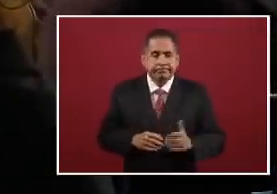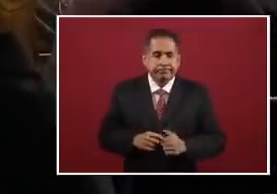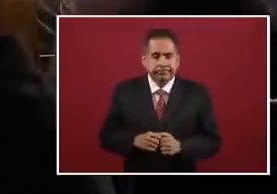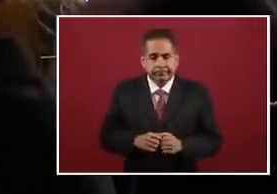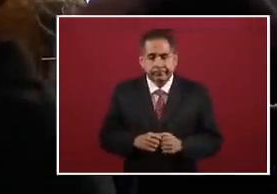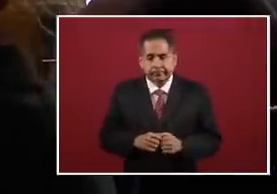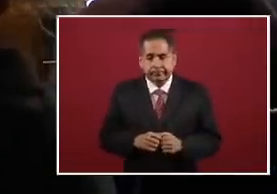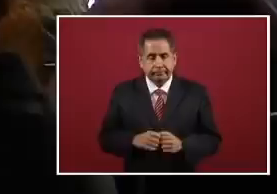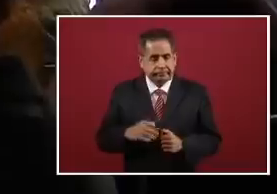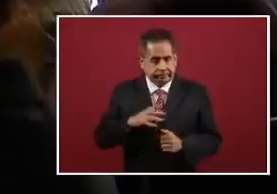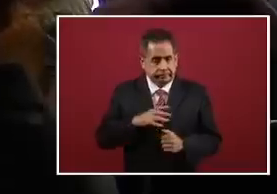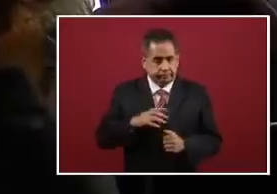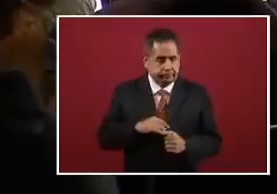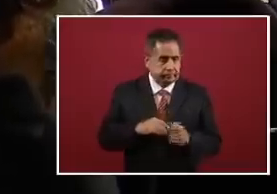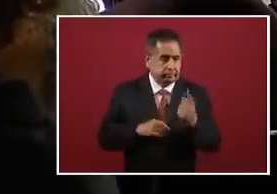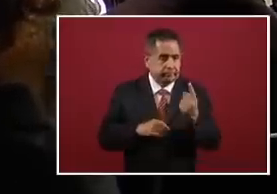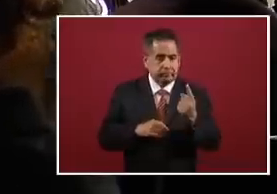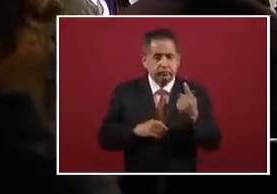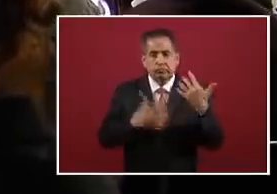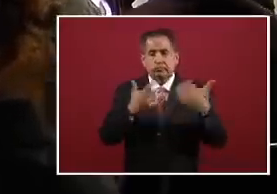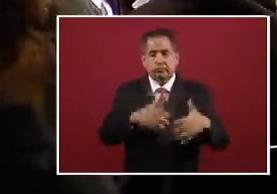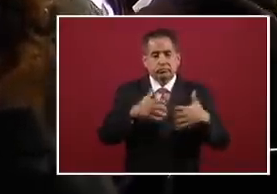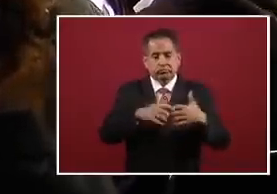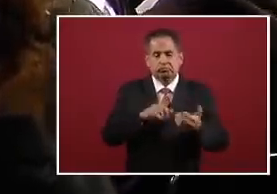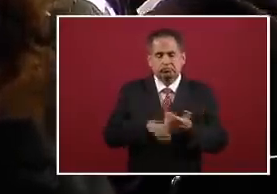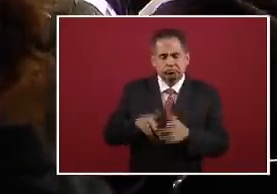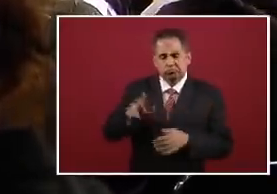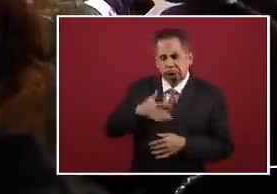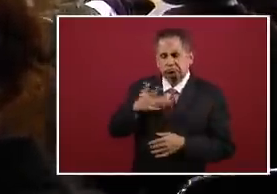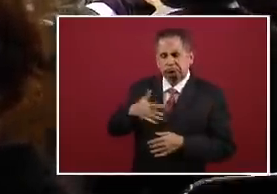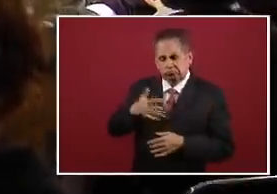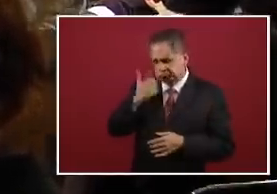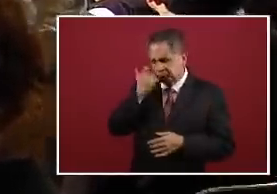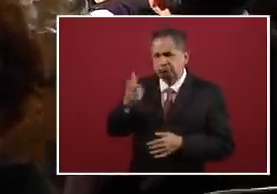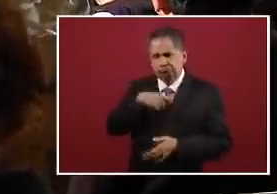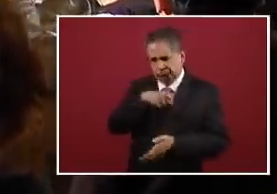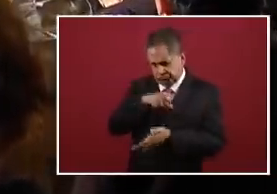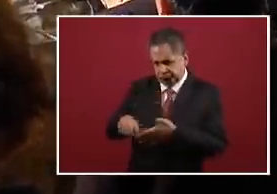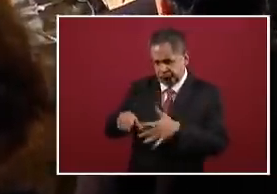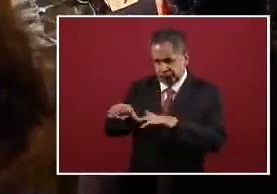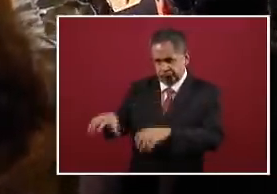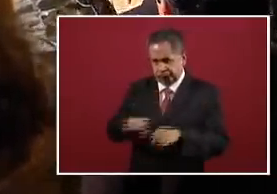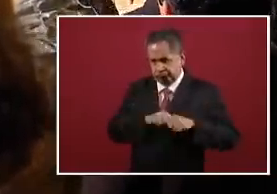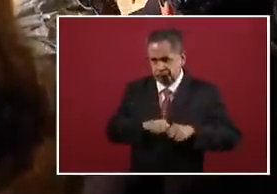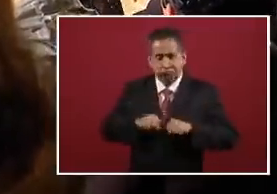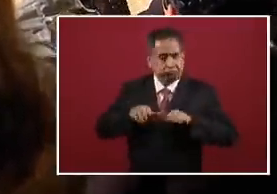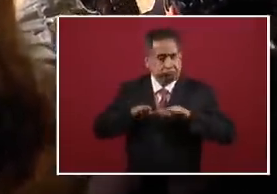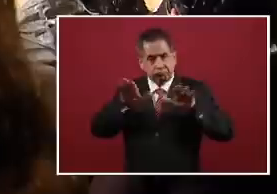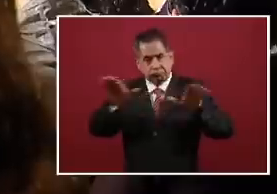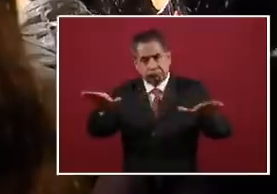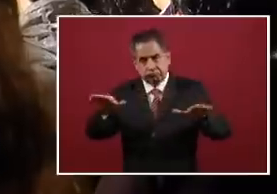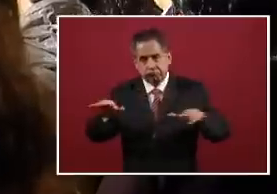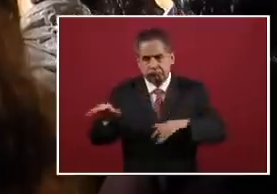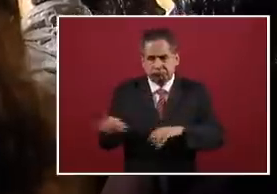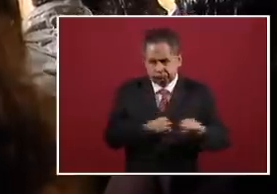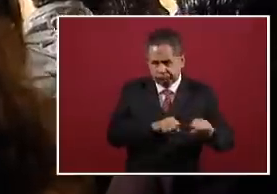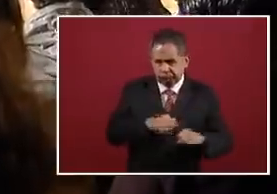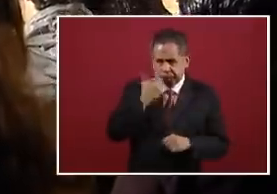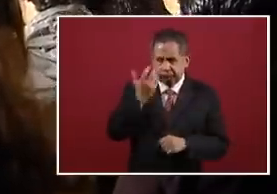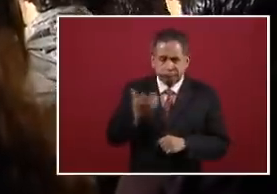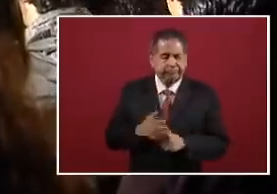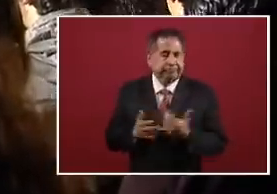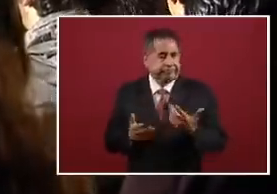hay ya una empresa interesada en la adquisición. Esto